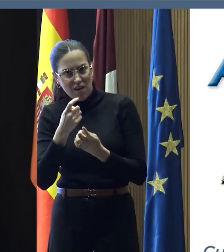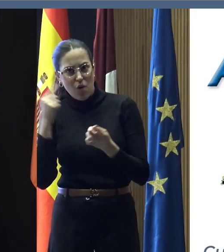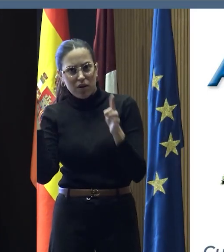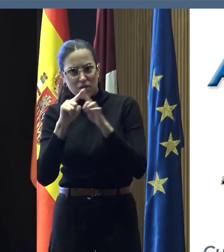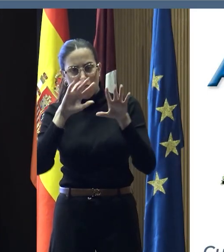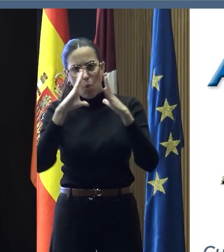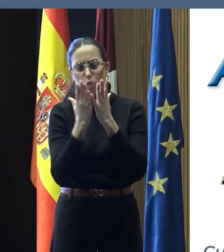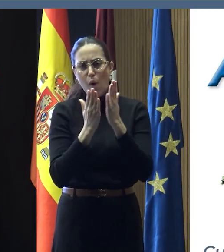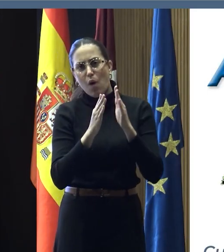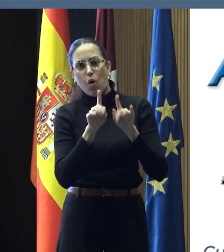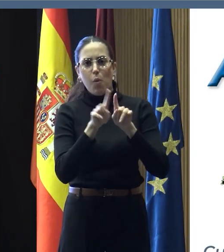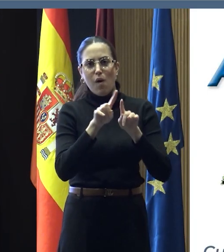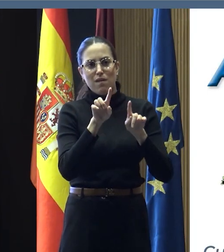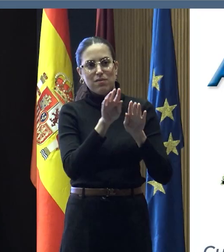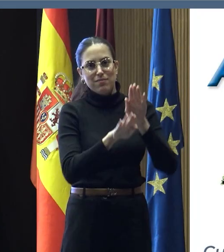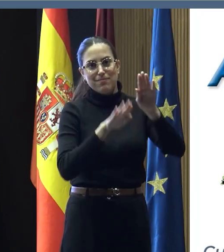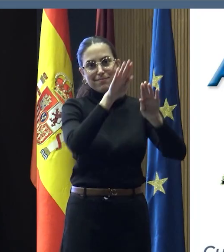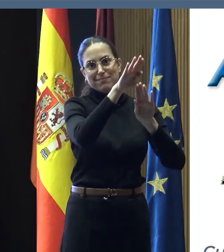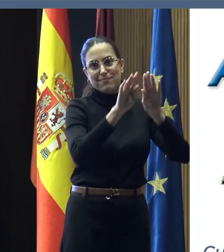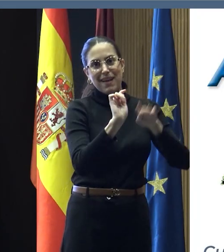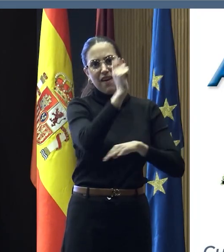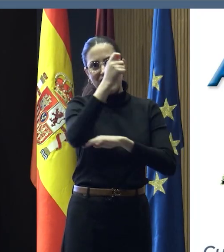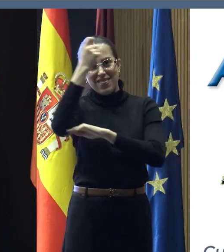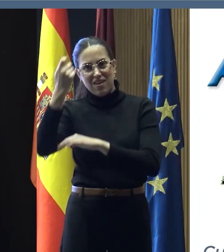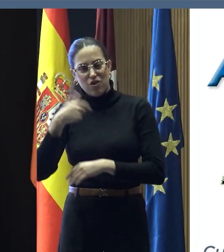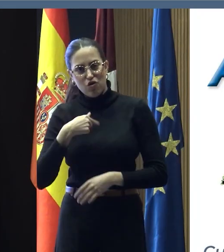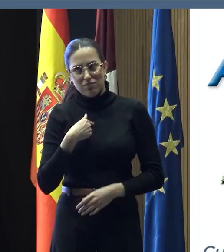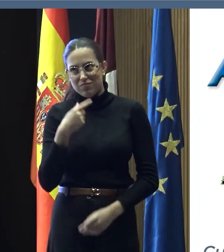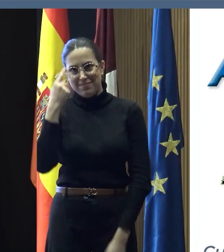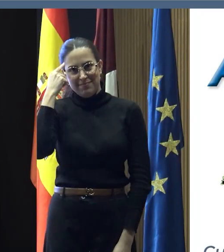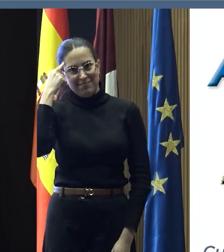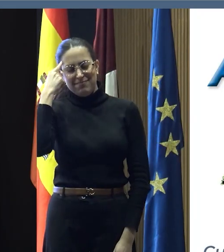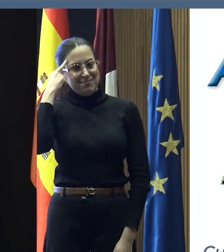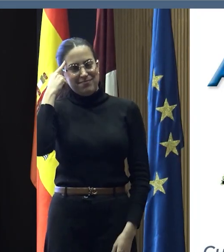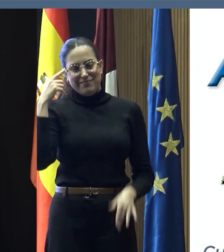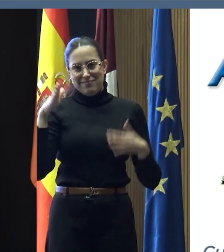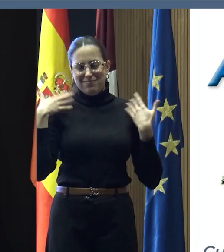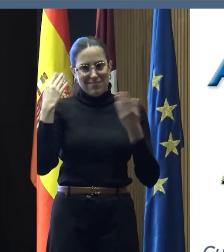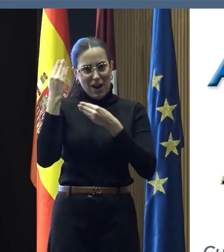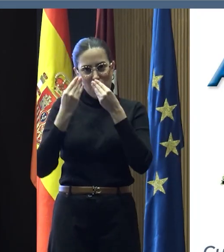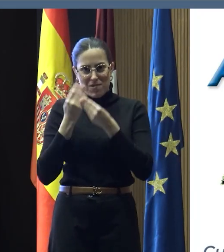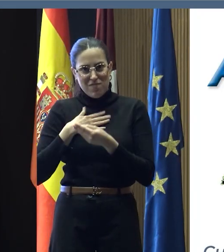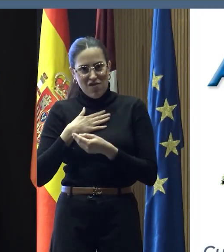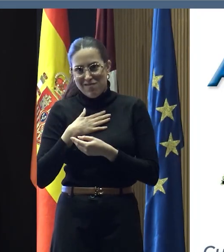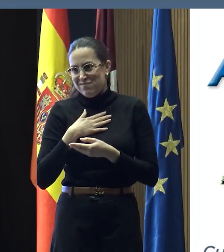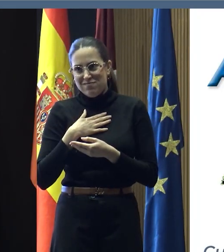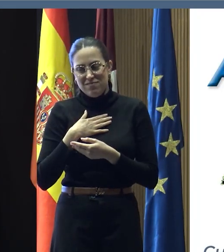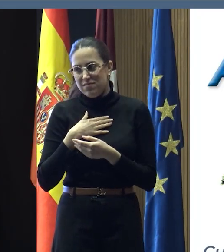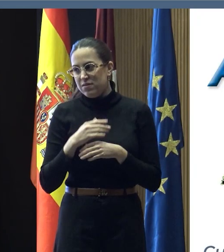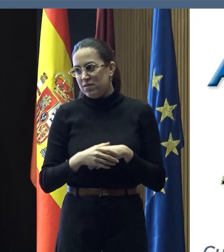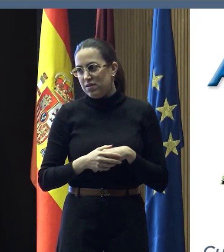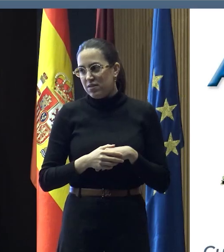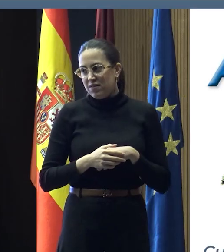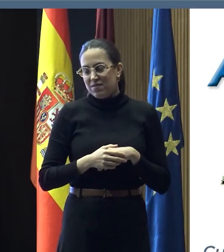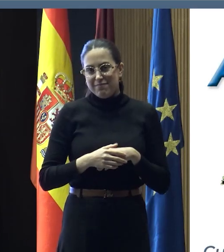continúe. Es que, de verdad que es que estoy en el punto 1 de mi razonamiento más